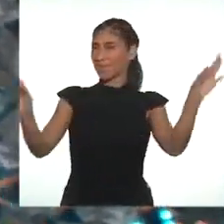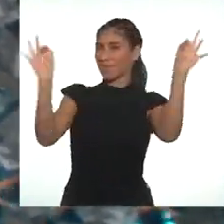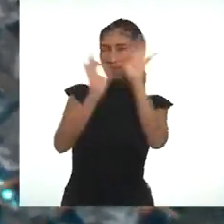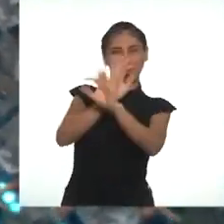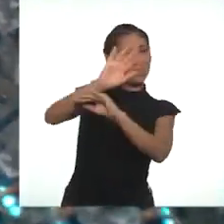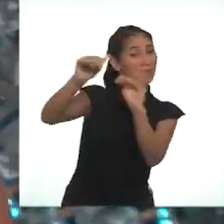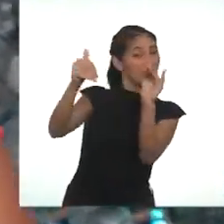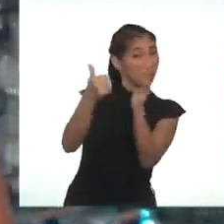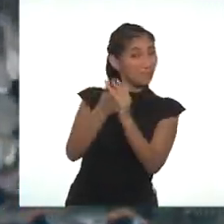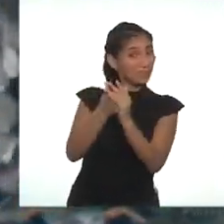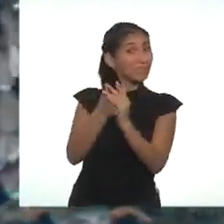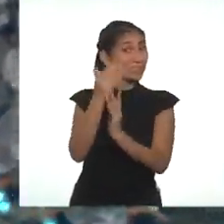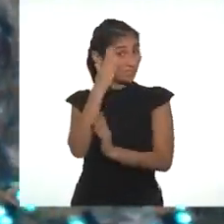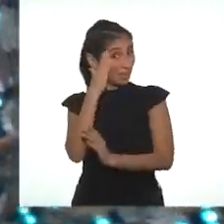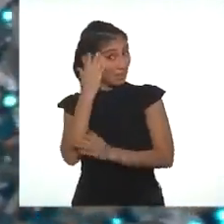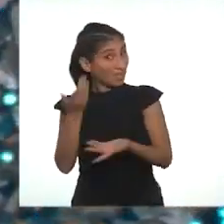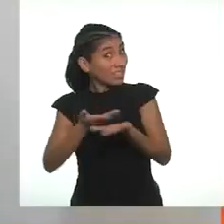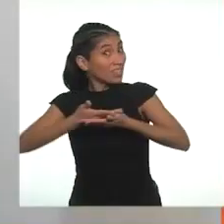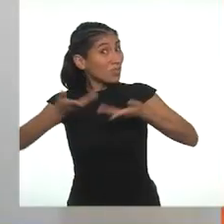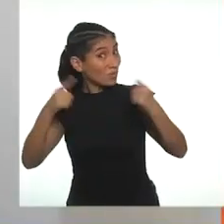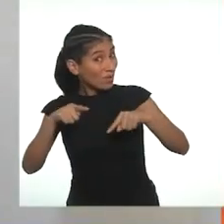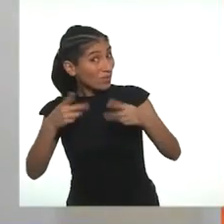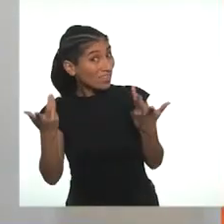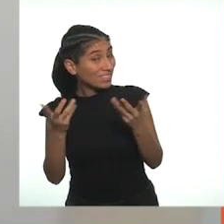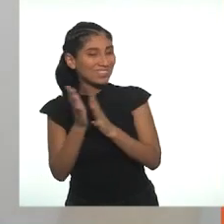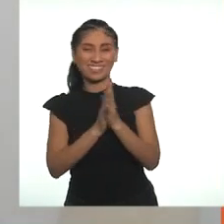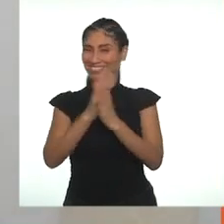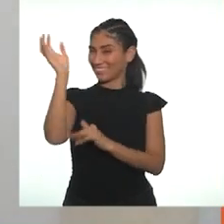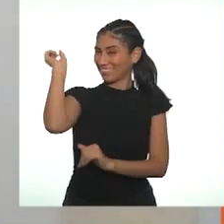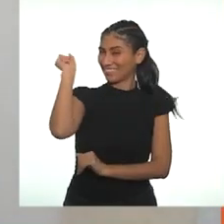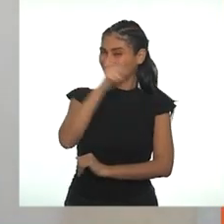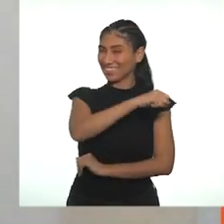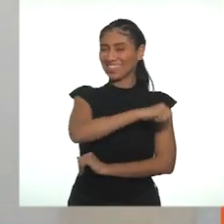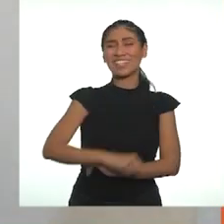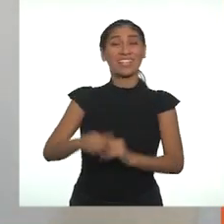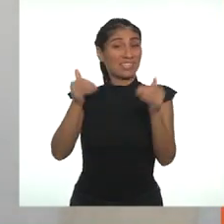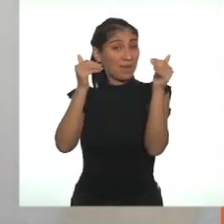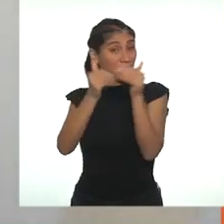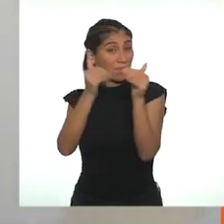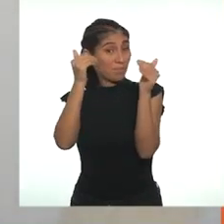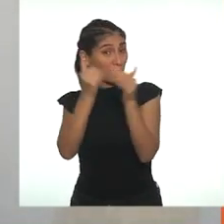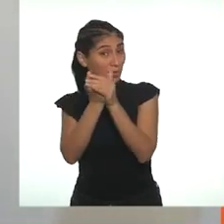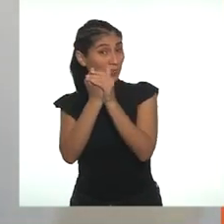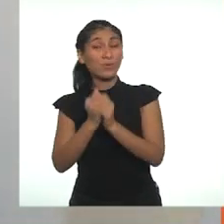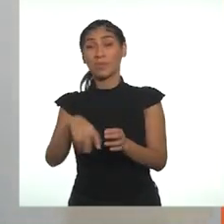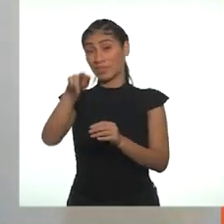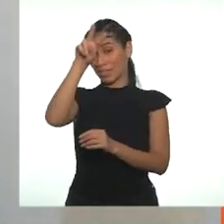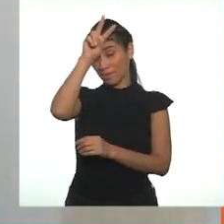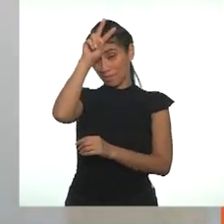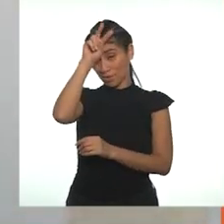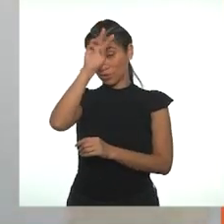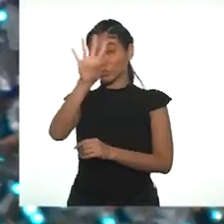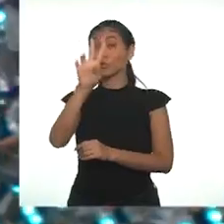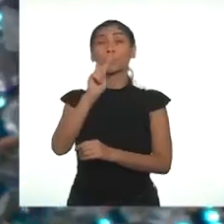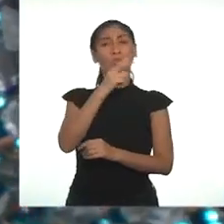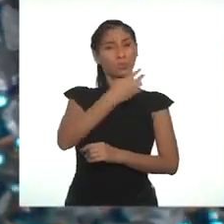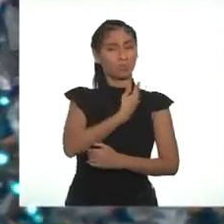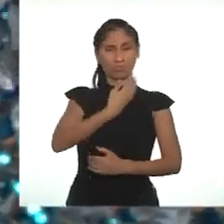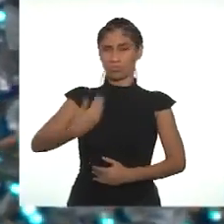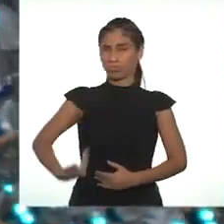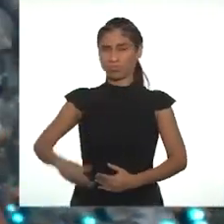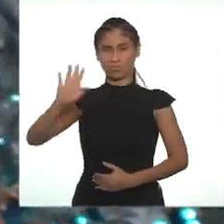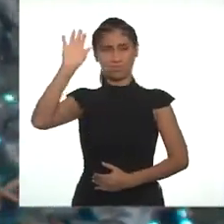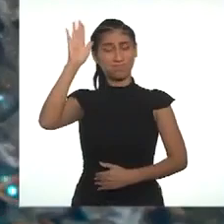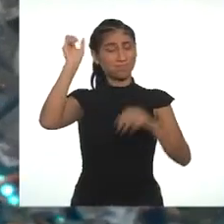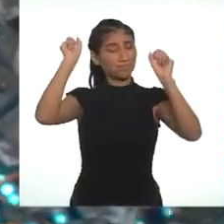todos nosotros. ¿Saben qué fecha es? ¡Claro que sí! ¡Se acercan las fiestas patrias! Sí,